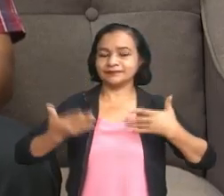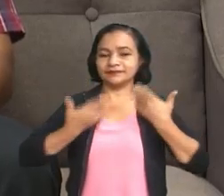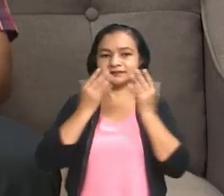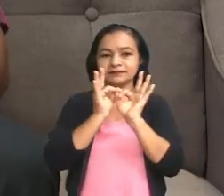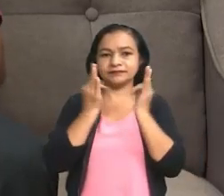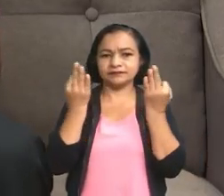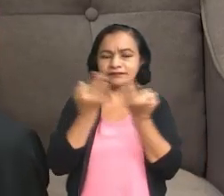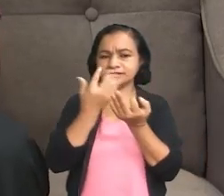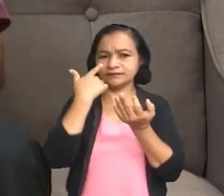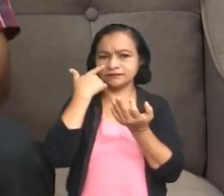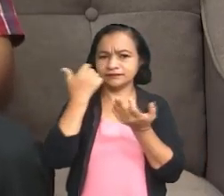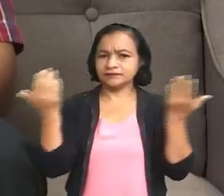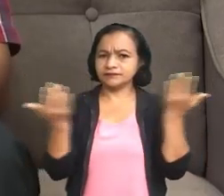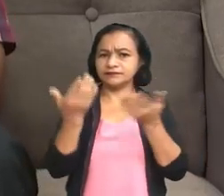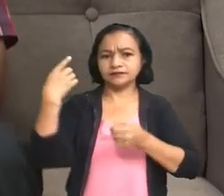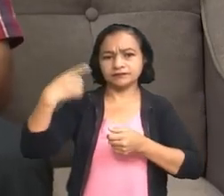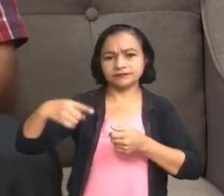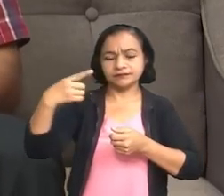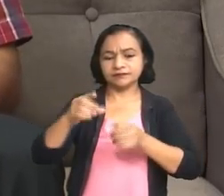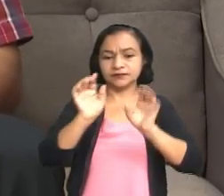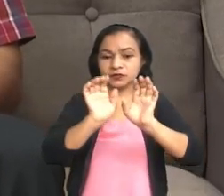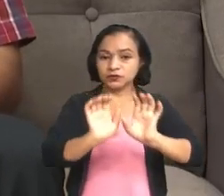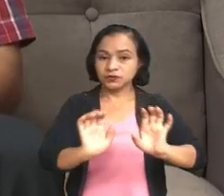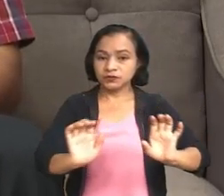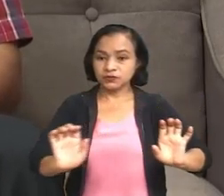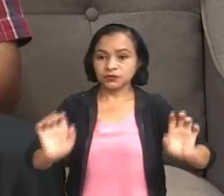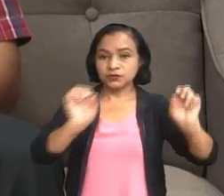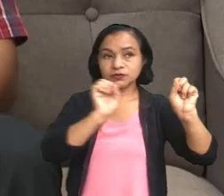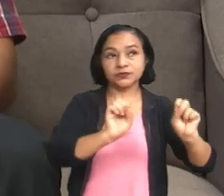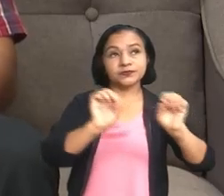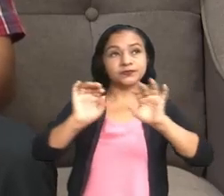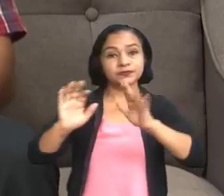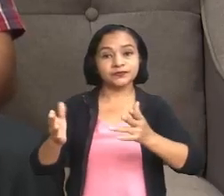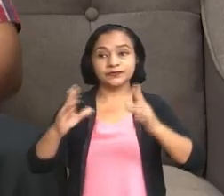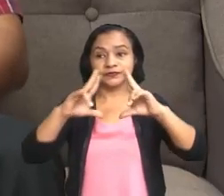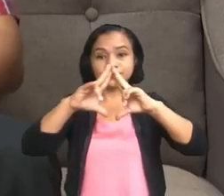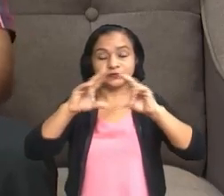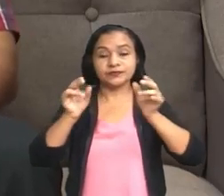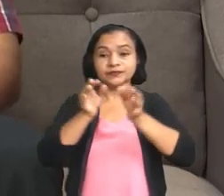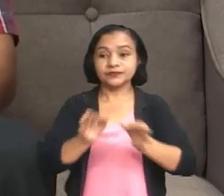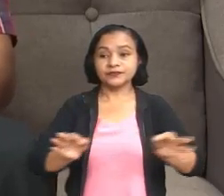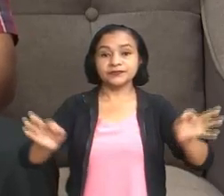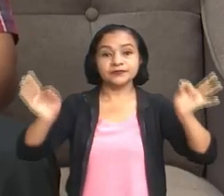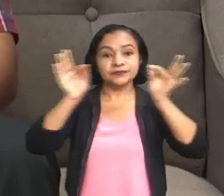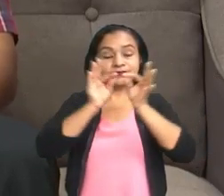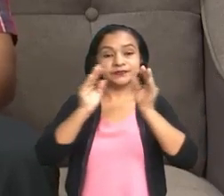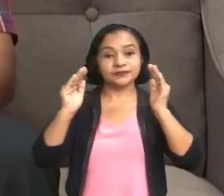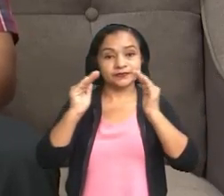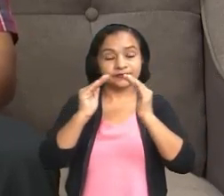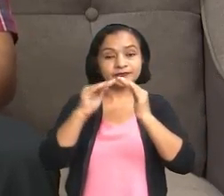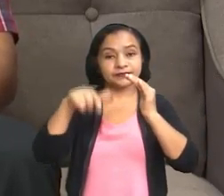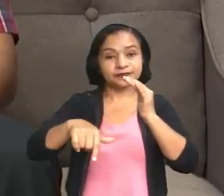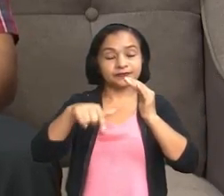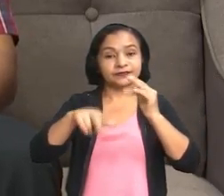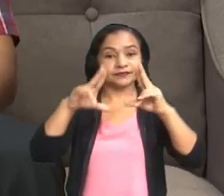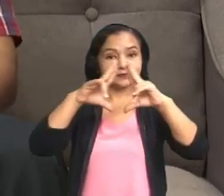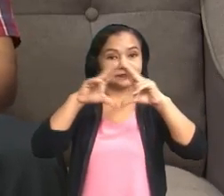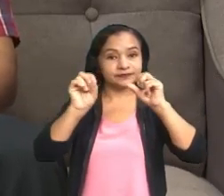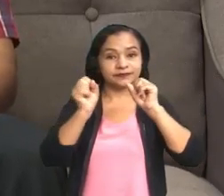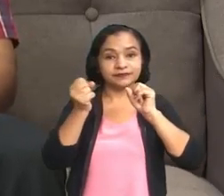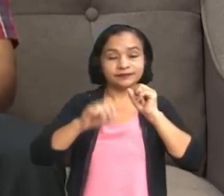se ha avanzado en la restitución de derechos de la niñez nicaragüense, otro pilar fundamental de nuestros hogares y de nuestra sociedad. Para conversar de